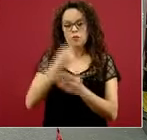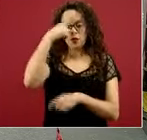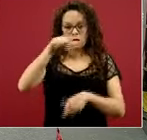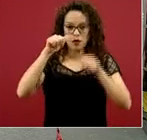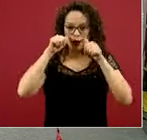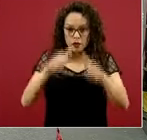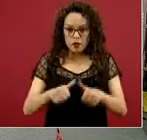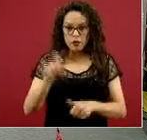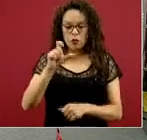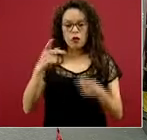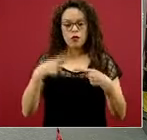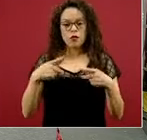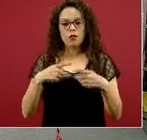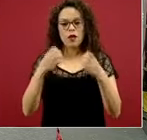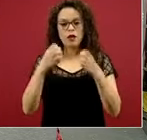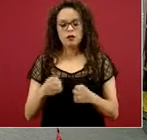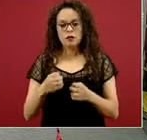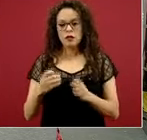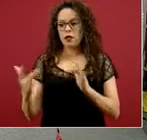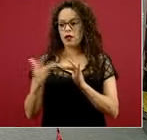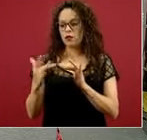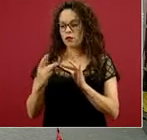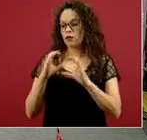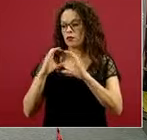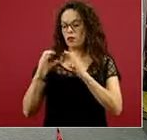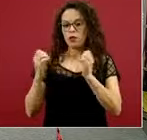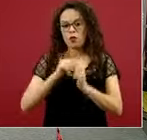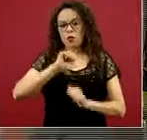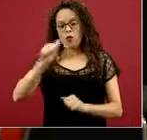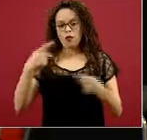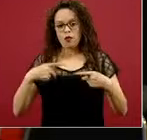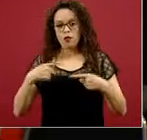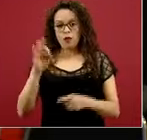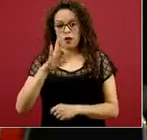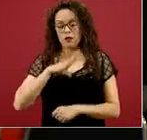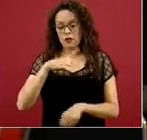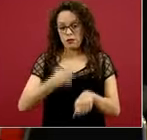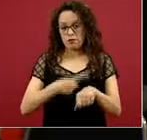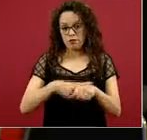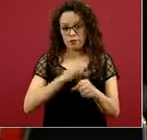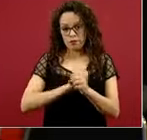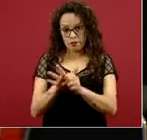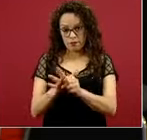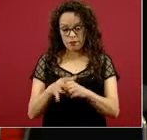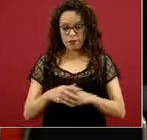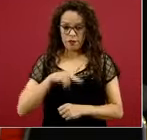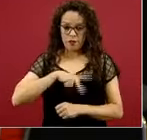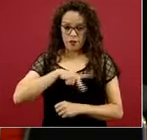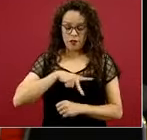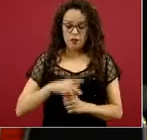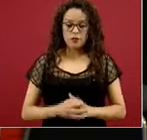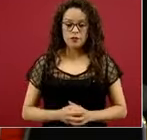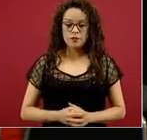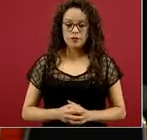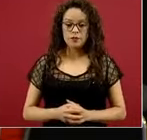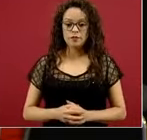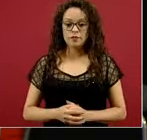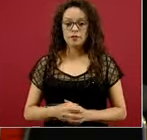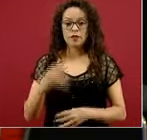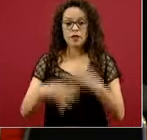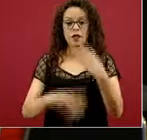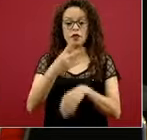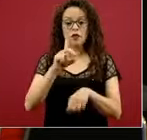persona estuvo en contacto con otra persona que pudiera estar infectada del virus. En vez de pasar 14 días en